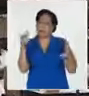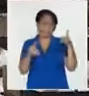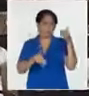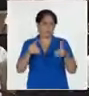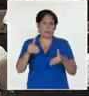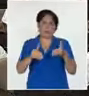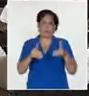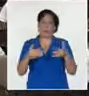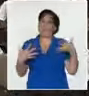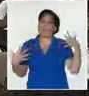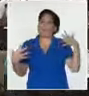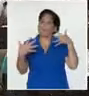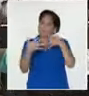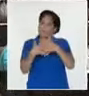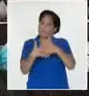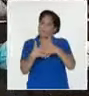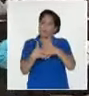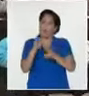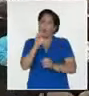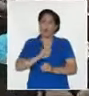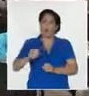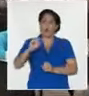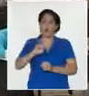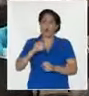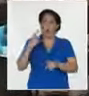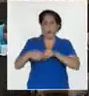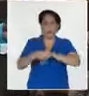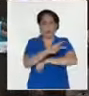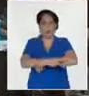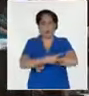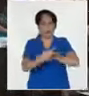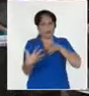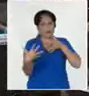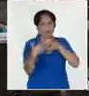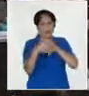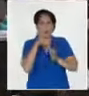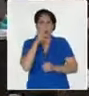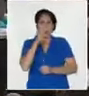las relaciones con organizaciones afines en otras